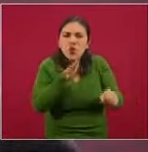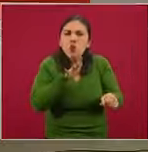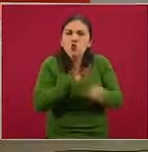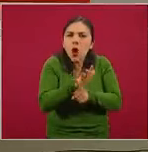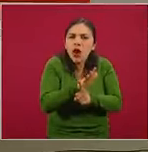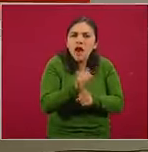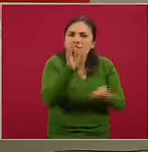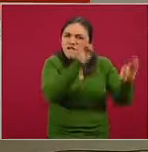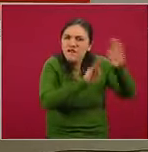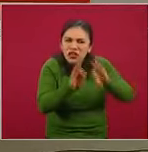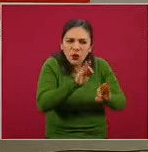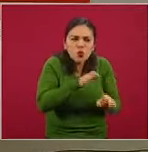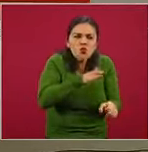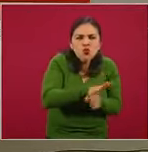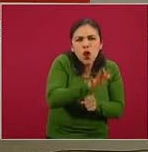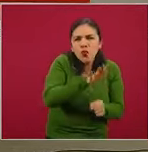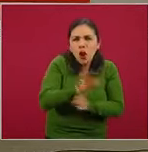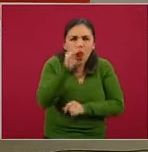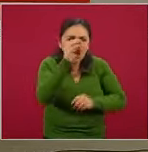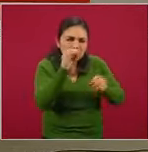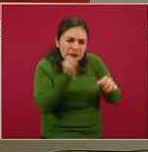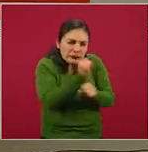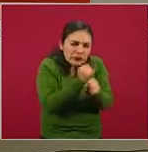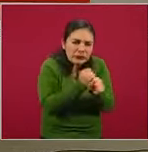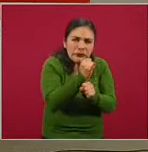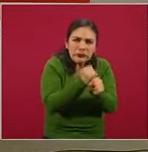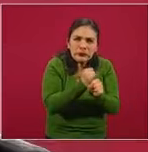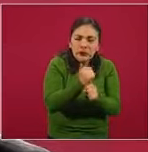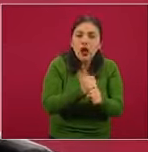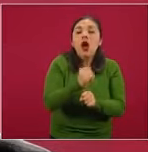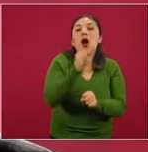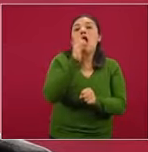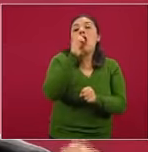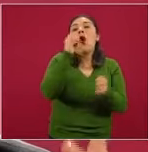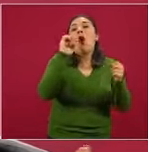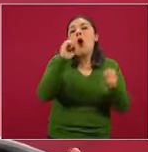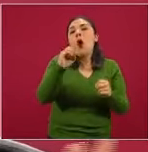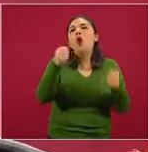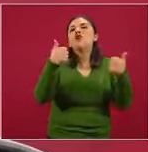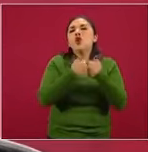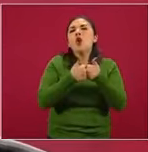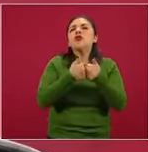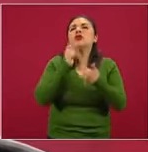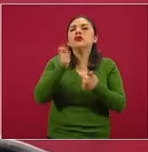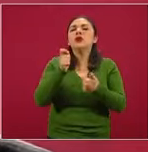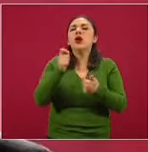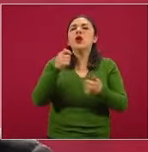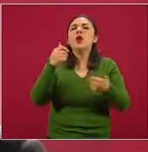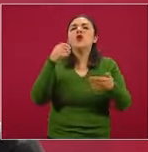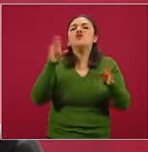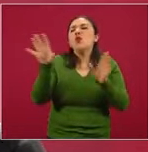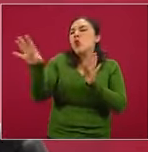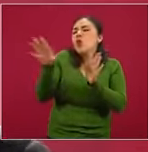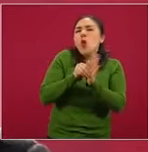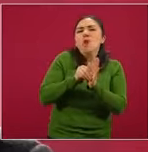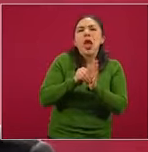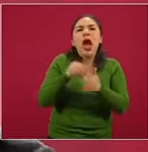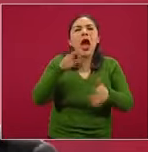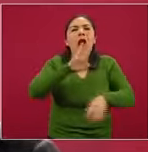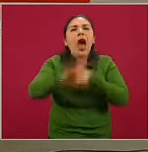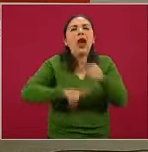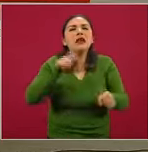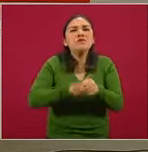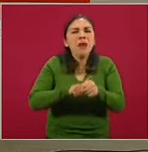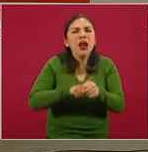físico-químico y demás, o con tejidos humanos o modelos animales,